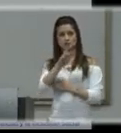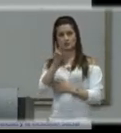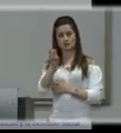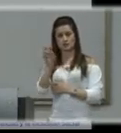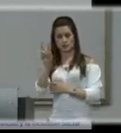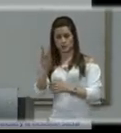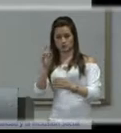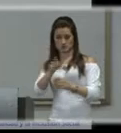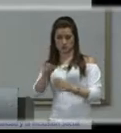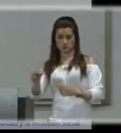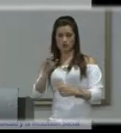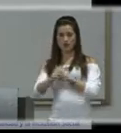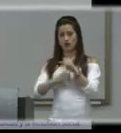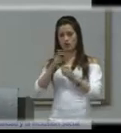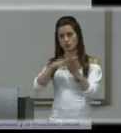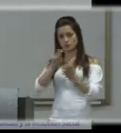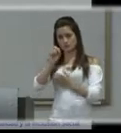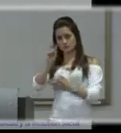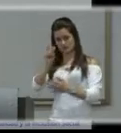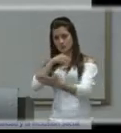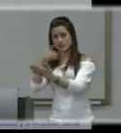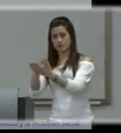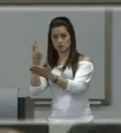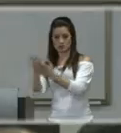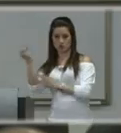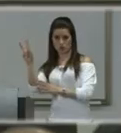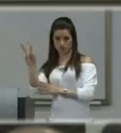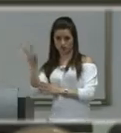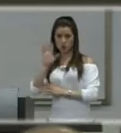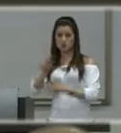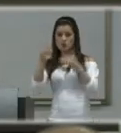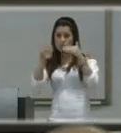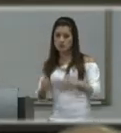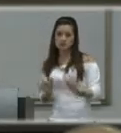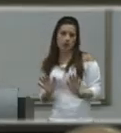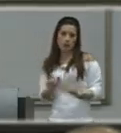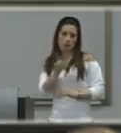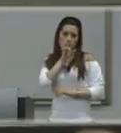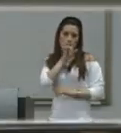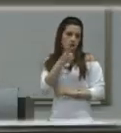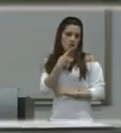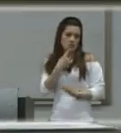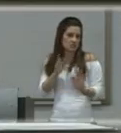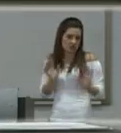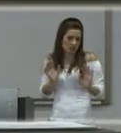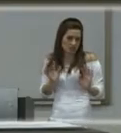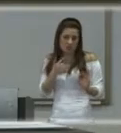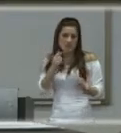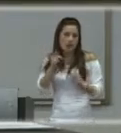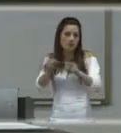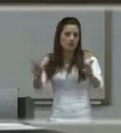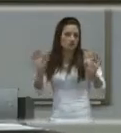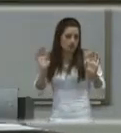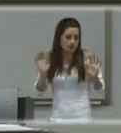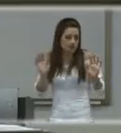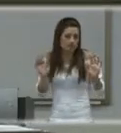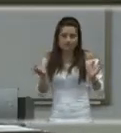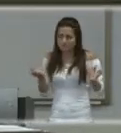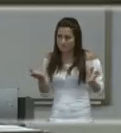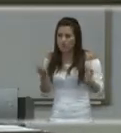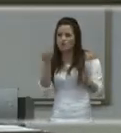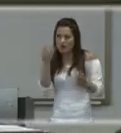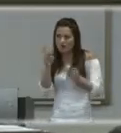2007 y 2012. Pero en algunos casos no clasifican la discapacidad, no la registran de manera formal, entonces es muy difícil